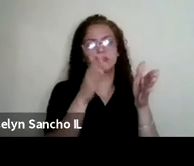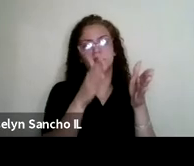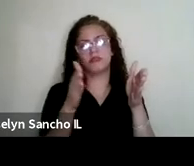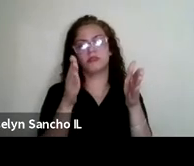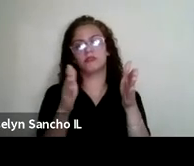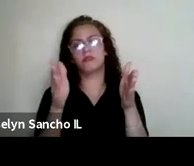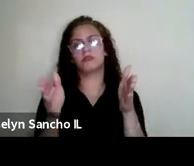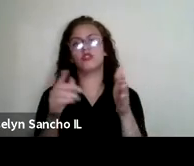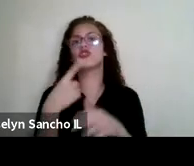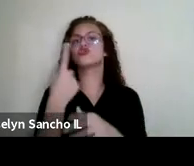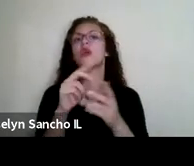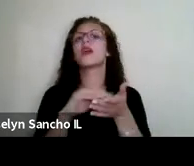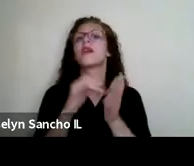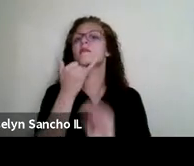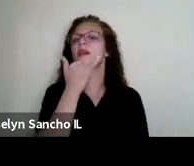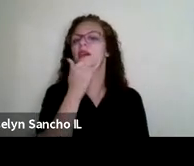va disminuyendo